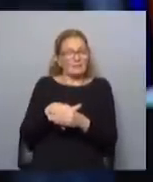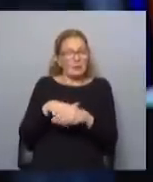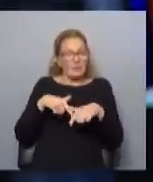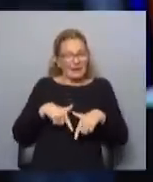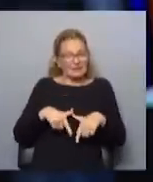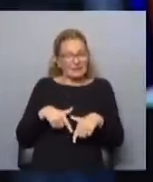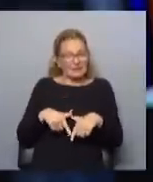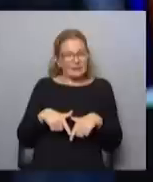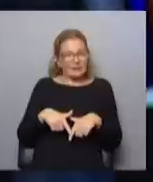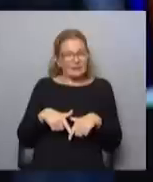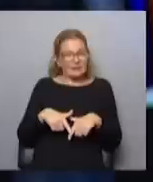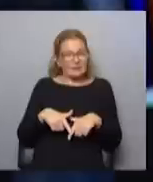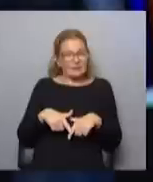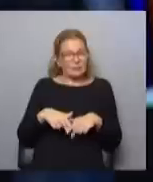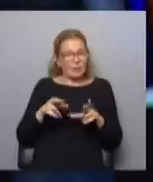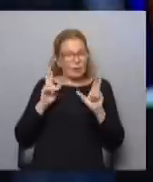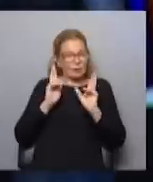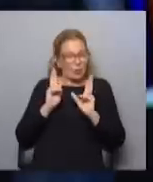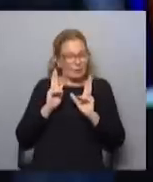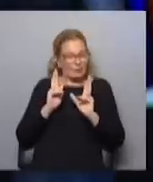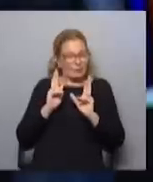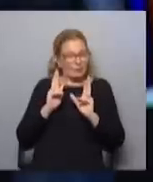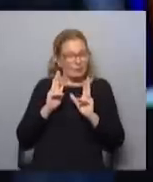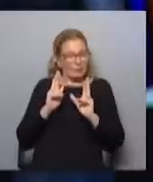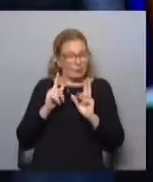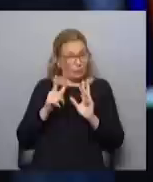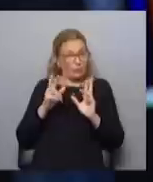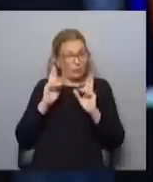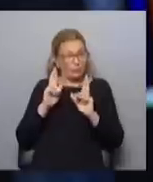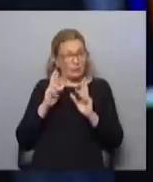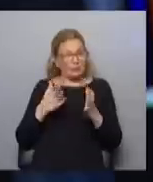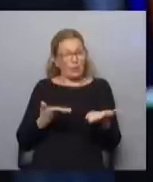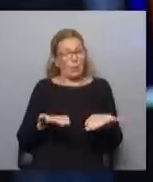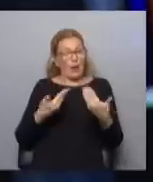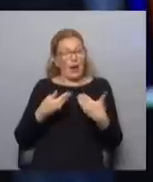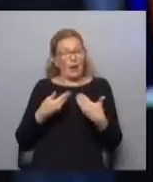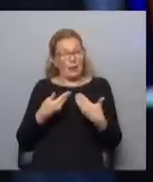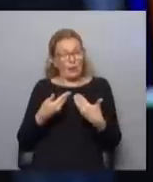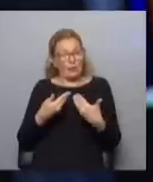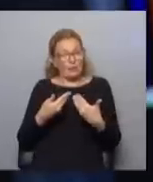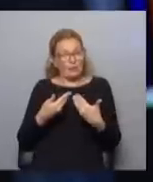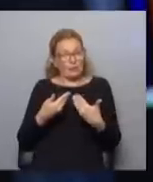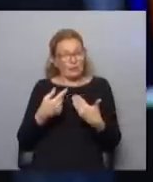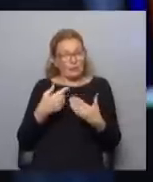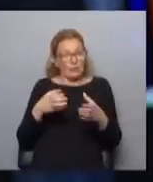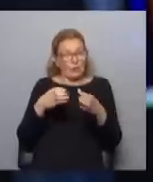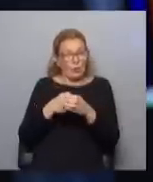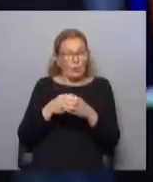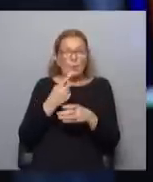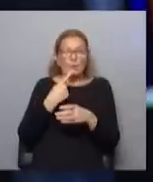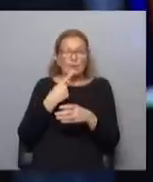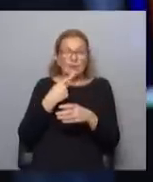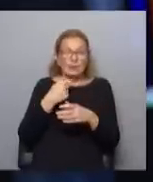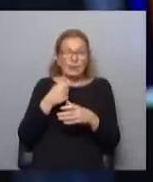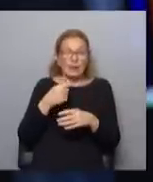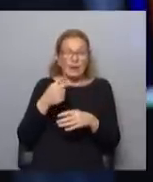intendencia tuve la suerte pues una fortuna y un regalo de mi fuerza política de ser